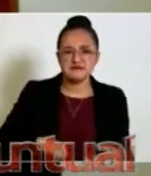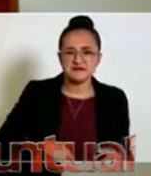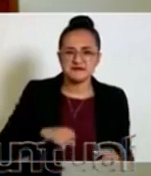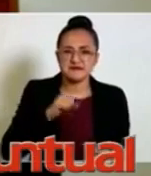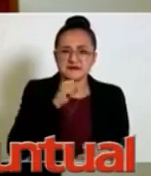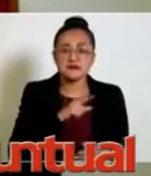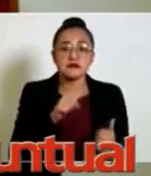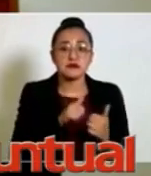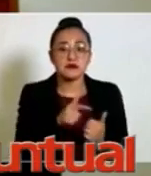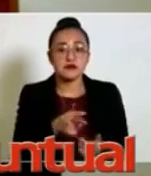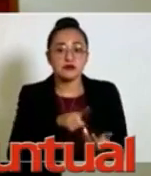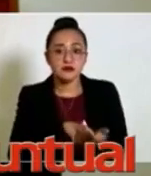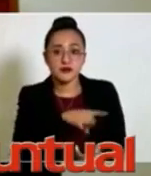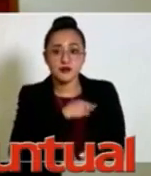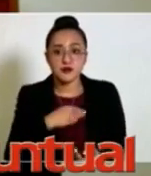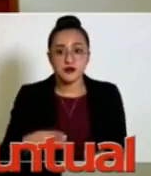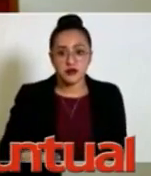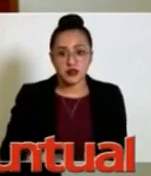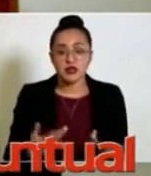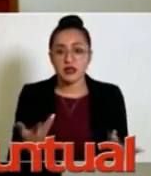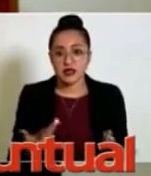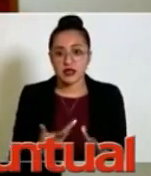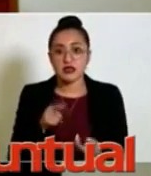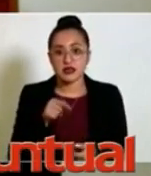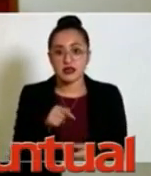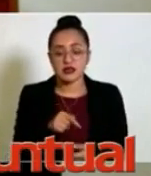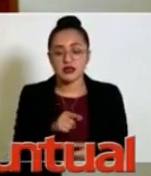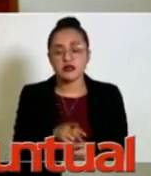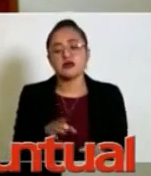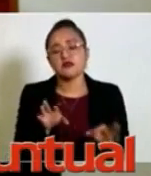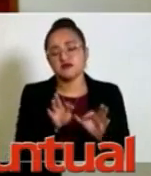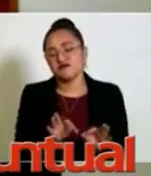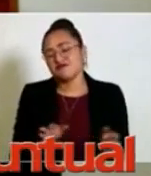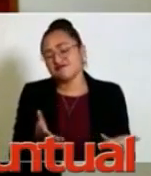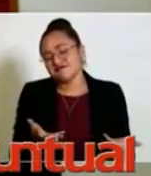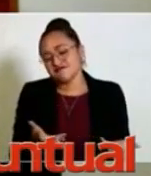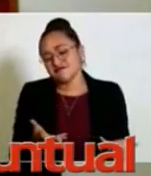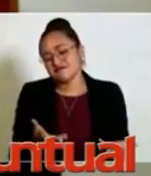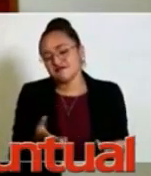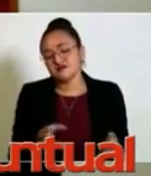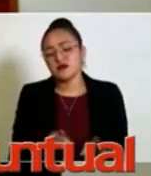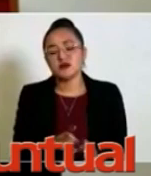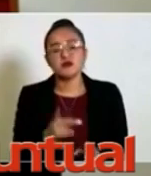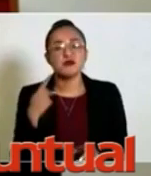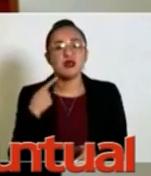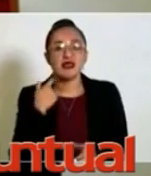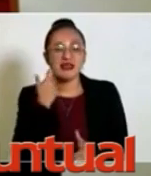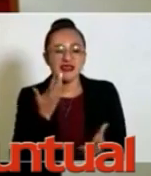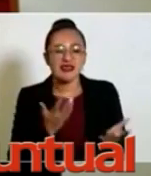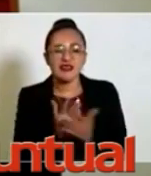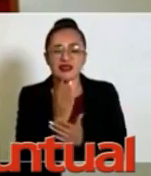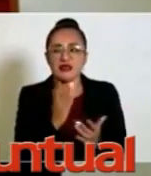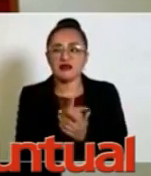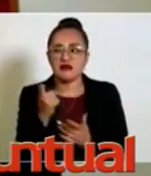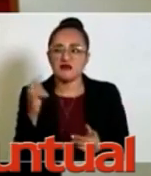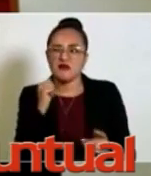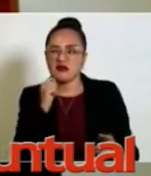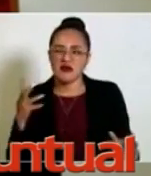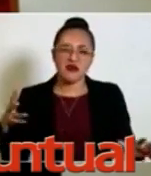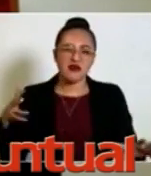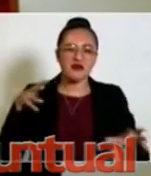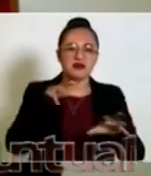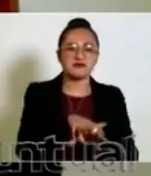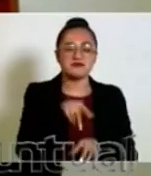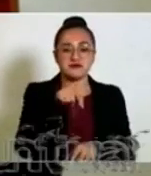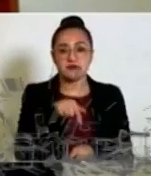también ahí en el propio municipio, que son fundamentalmente de carácter político, incitaron a la toma del palacio,